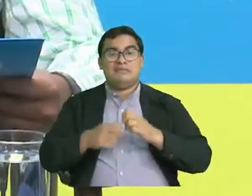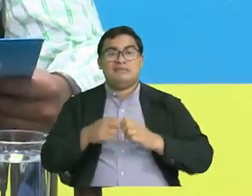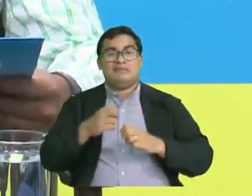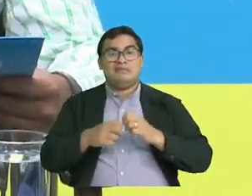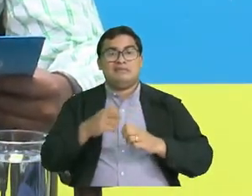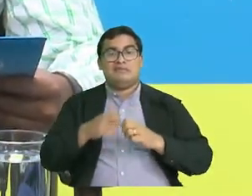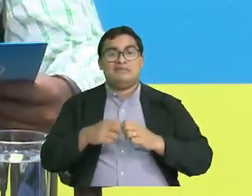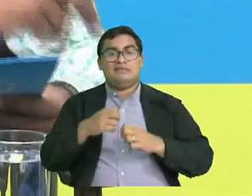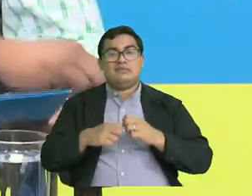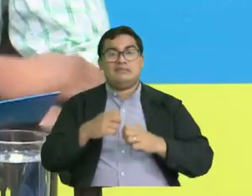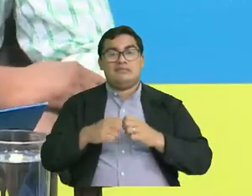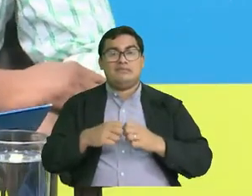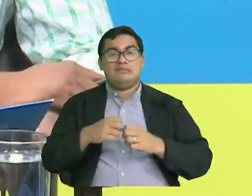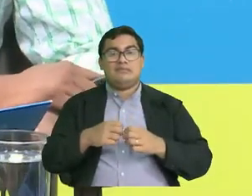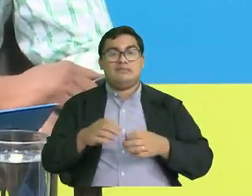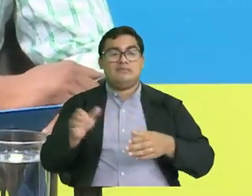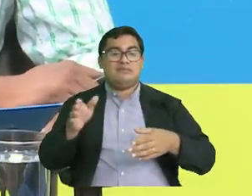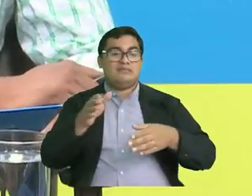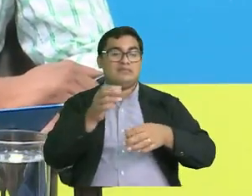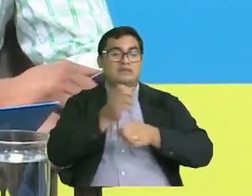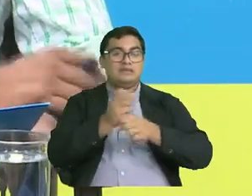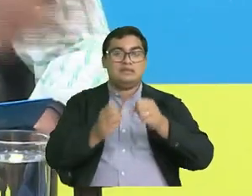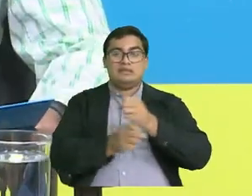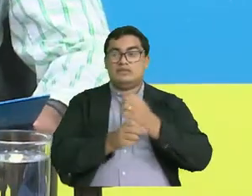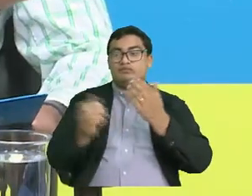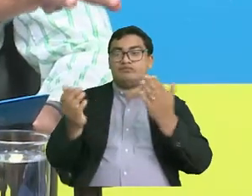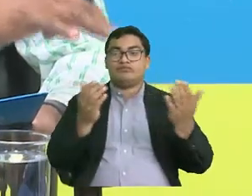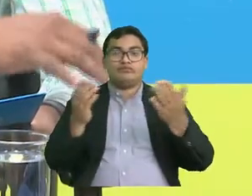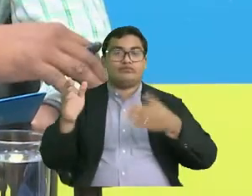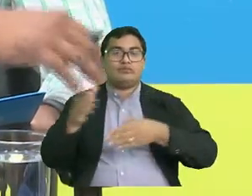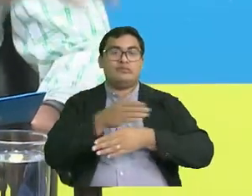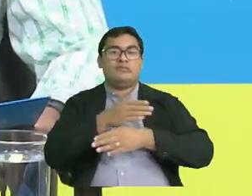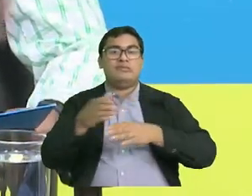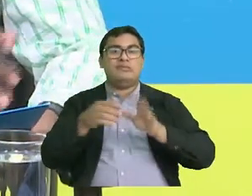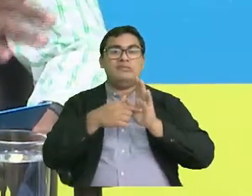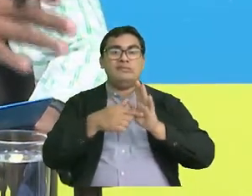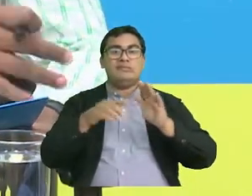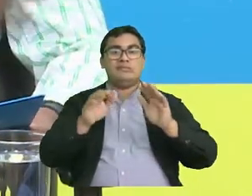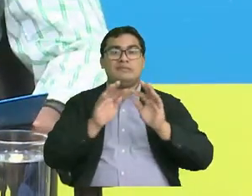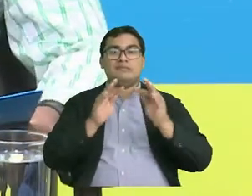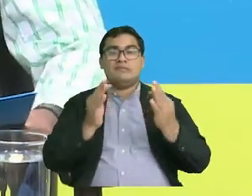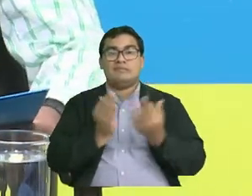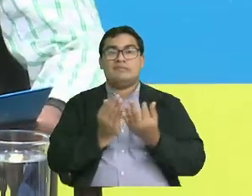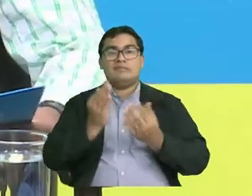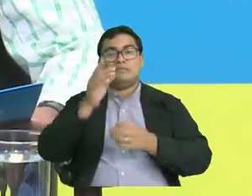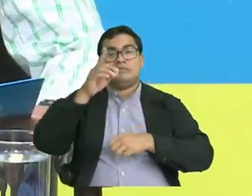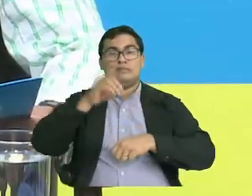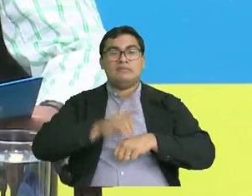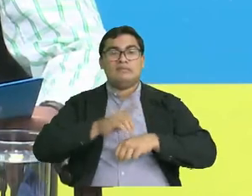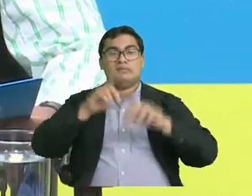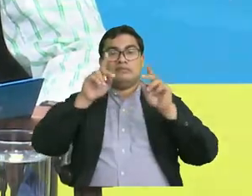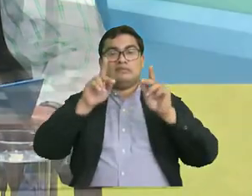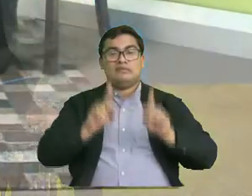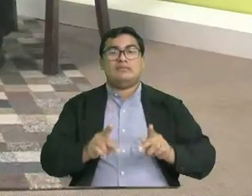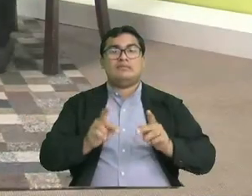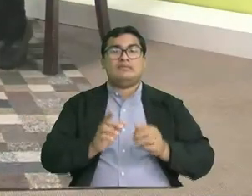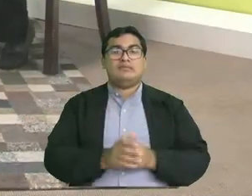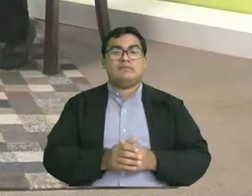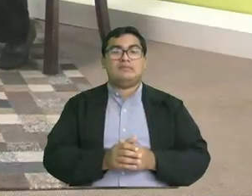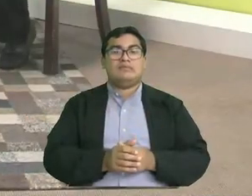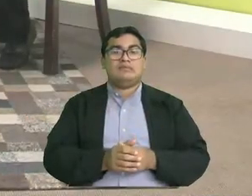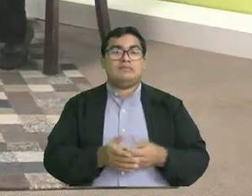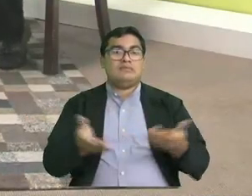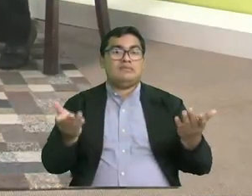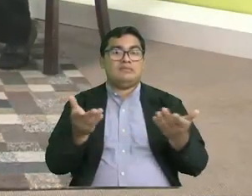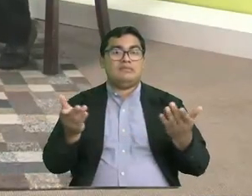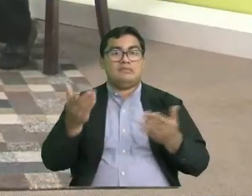un trastorno de la diferenciación sexual, nadie sabe. Más que la familia, más que el doctor y más que la persona misma. ¿Cómo así saberlo